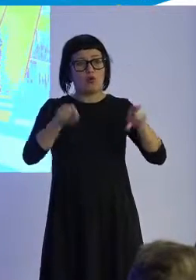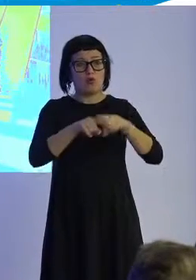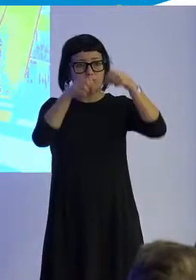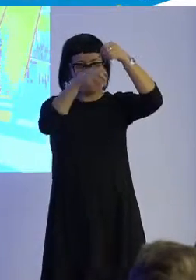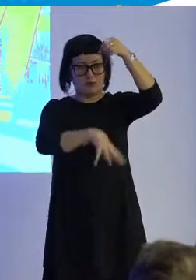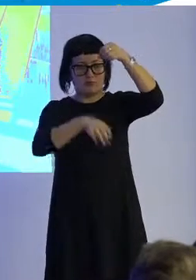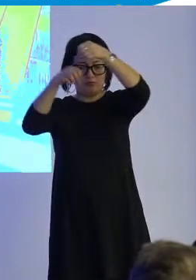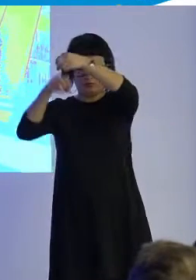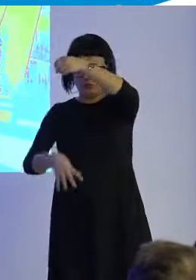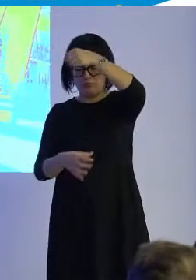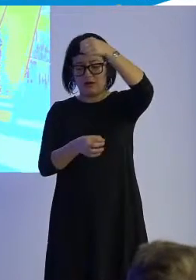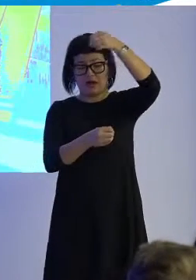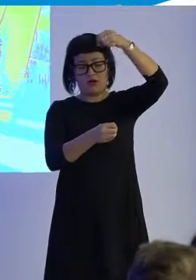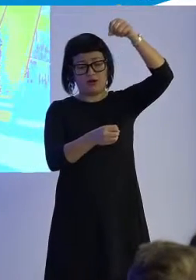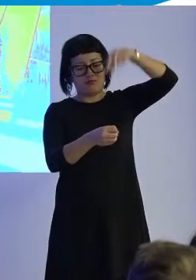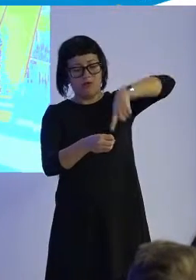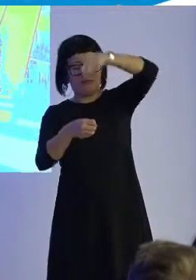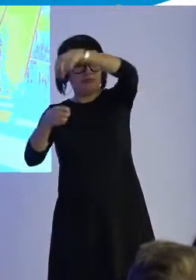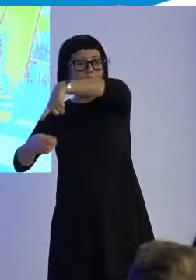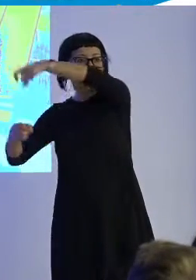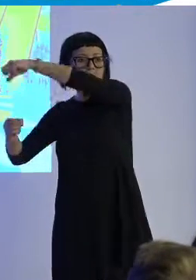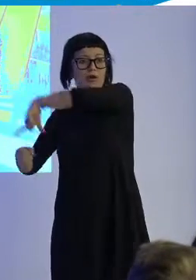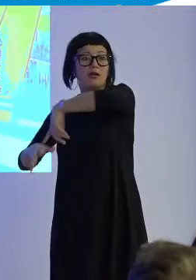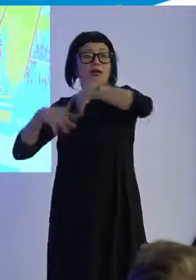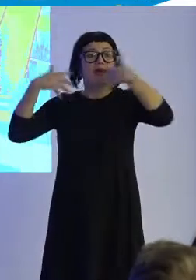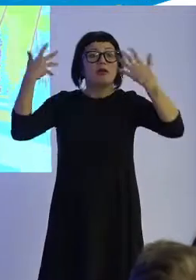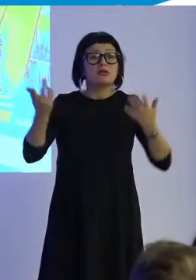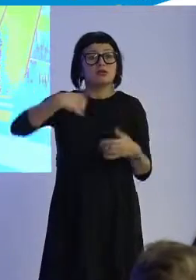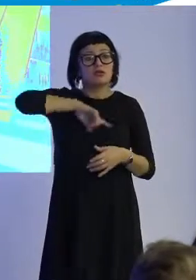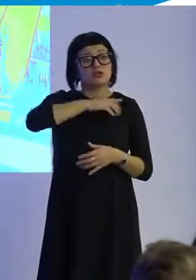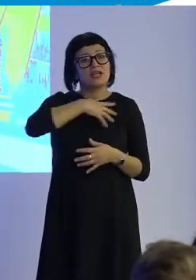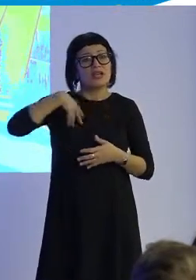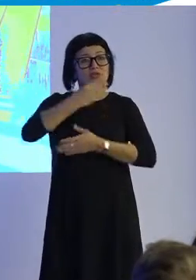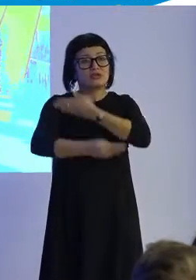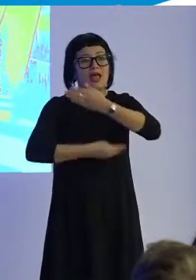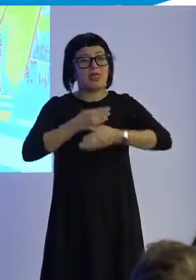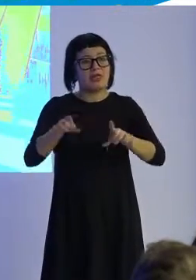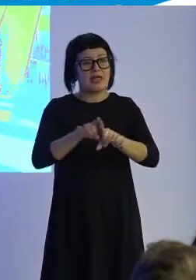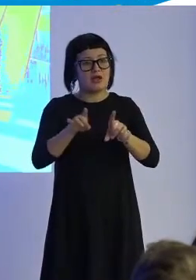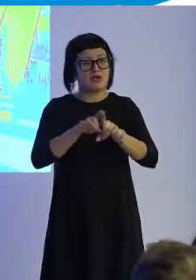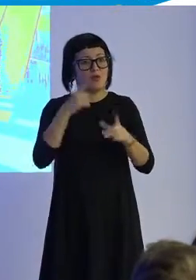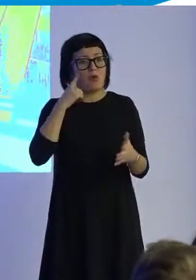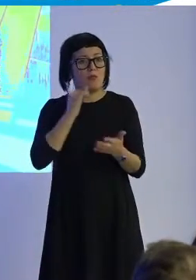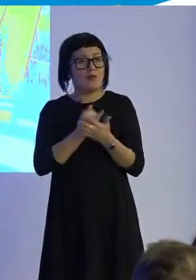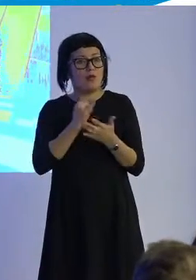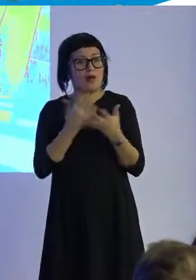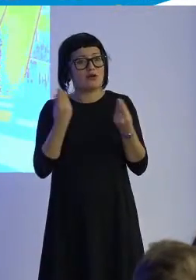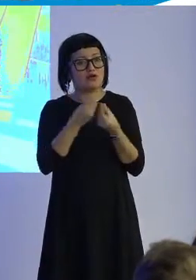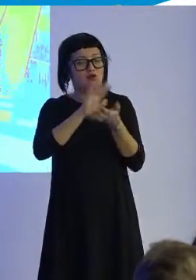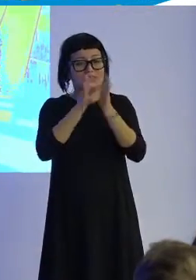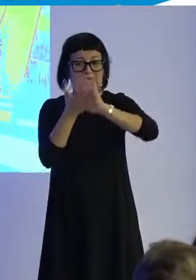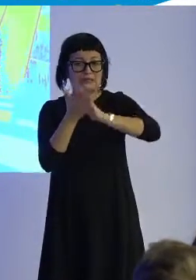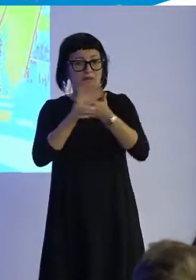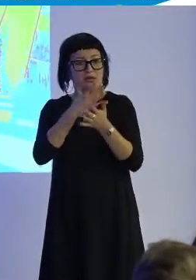caen y hay que meterlos en distintos agujeros. Entonces lo que quisimos hacer era un poco, bueno, pues vamos a probar con nuestras manos